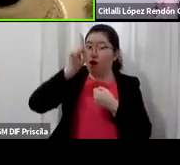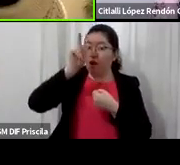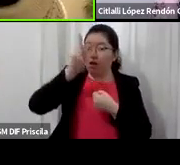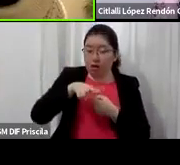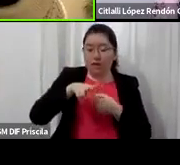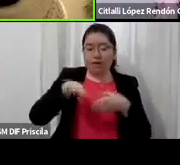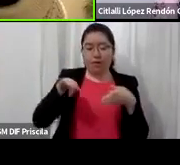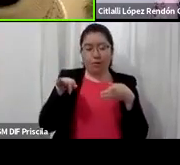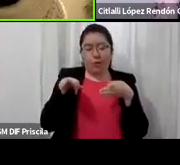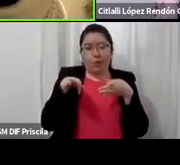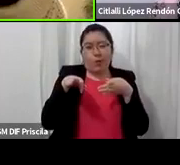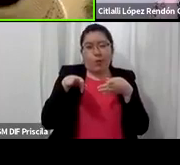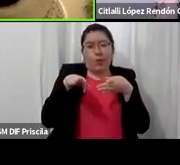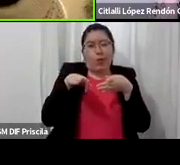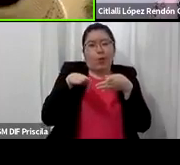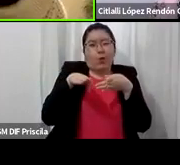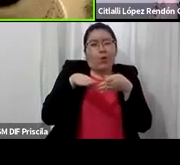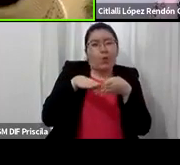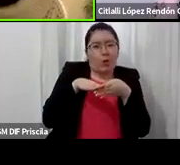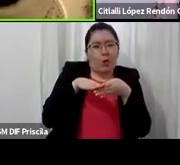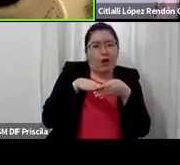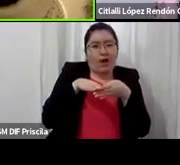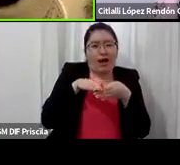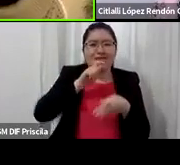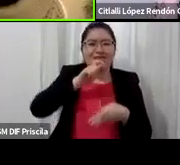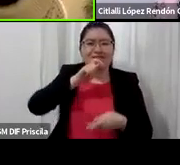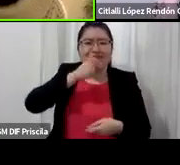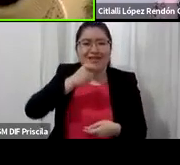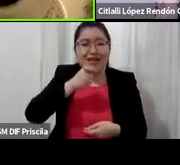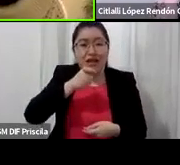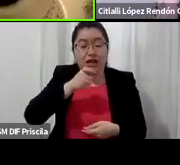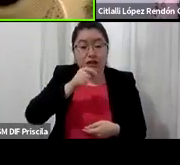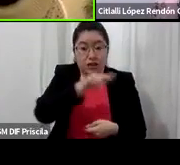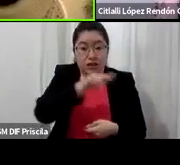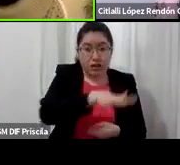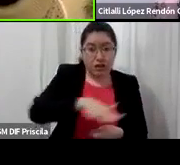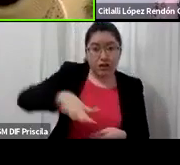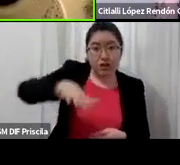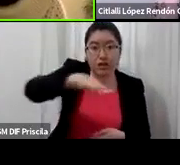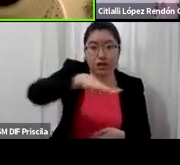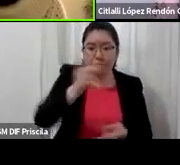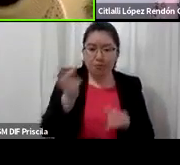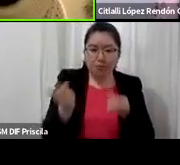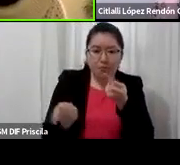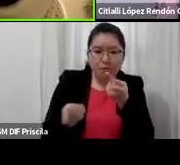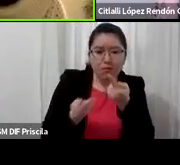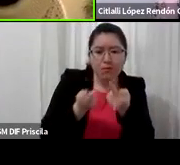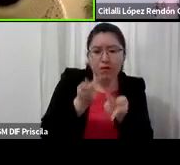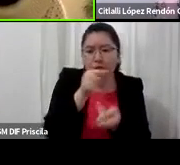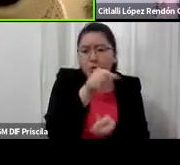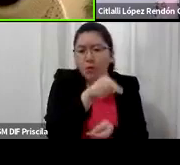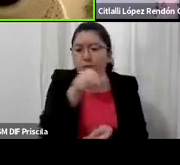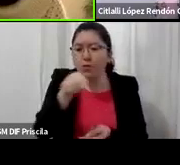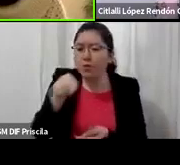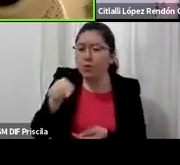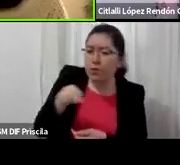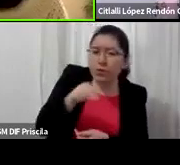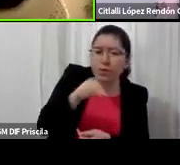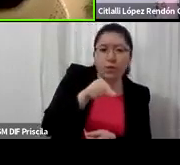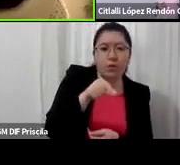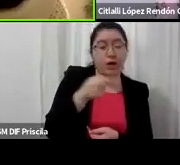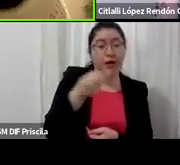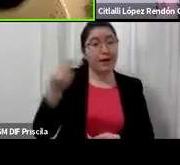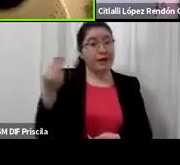van, como dice Citlali, de trabajo directo con la comunidad, de preguntarles, y que también requieren tiempo y espacios